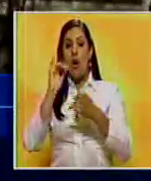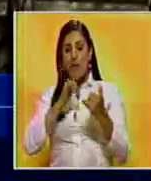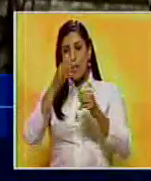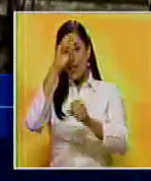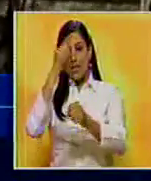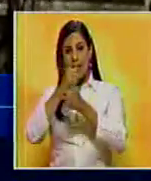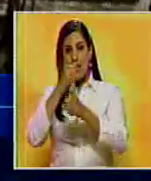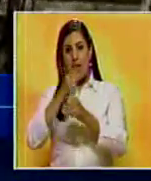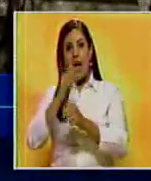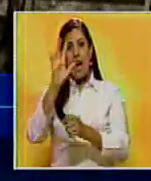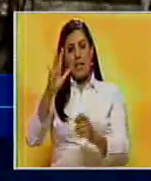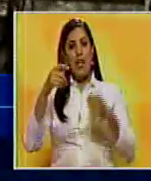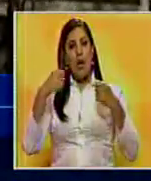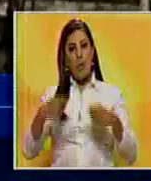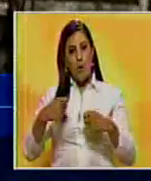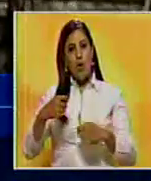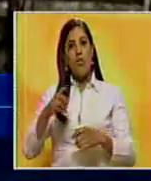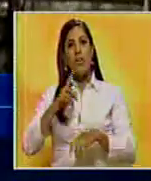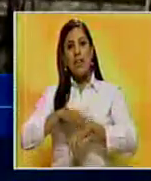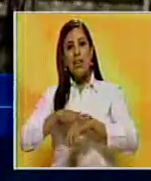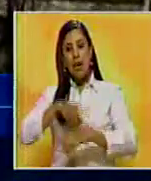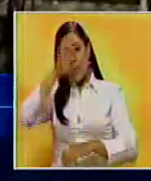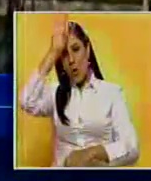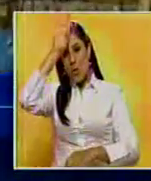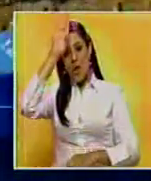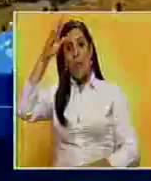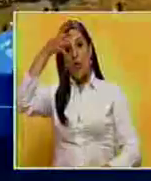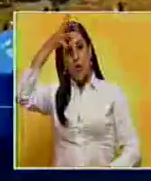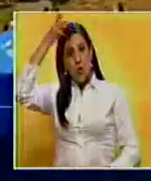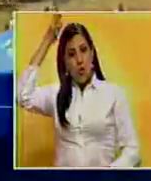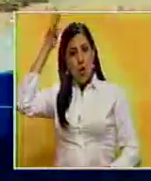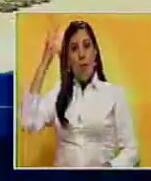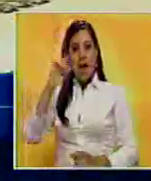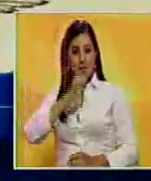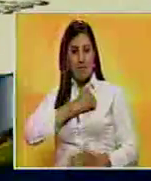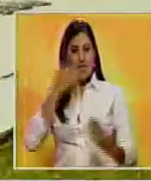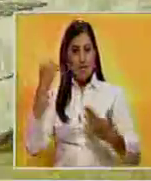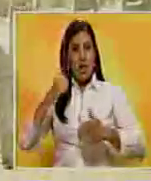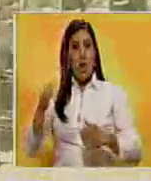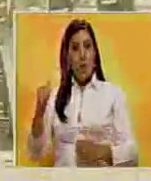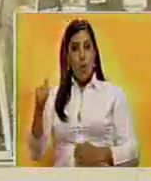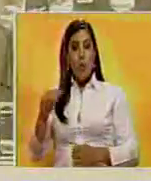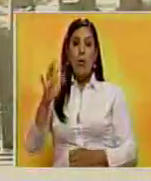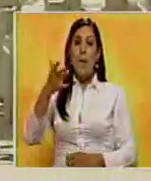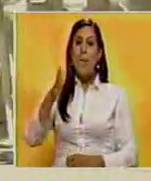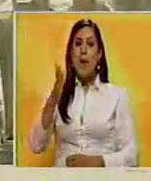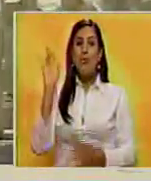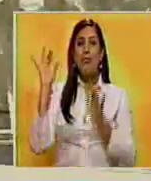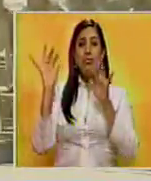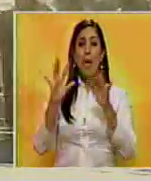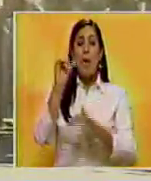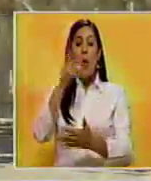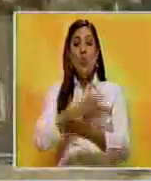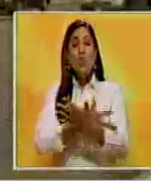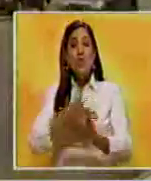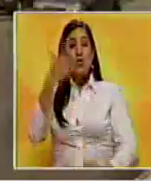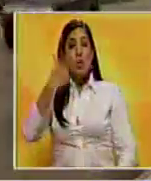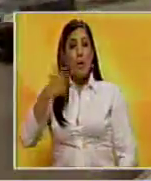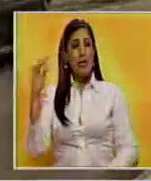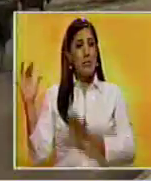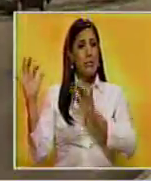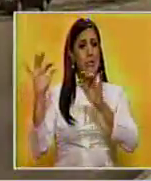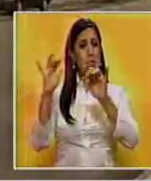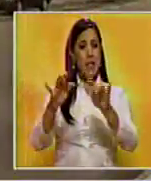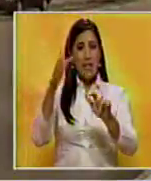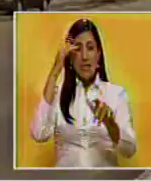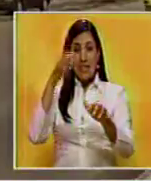faceta apostólica, en su faceta de obispo de Roma. Habrá una misa en Bogotá donde se calcula asistirán hasta 1 millón de personas.